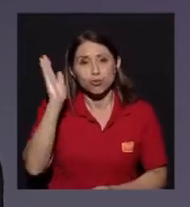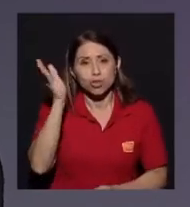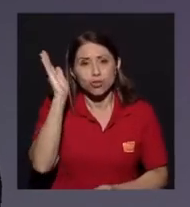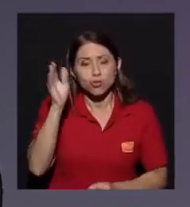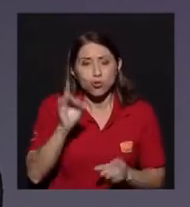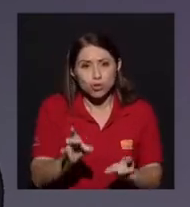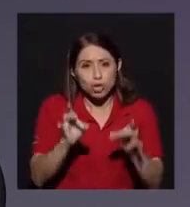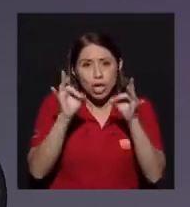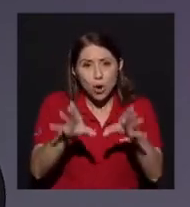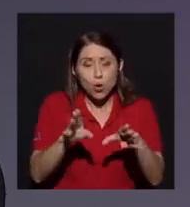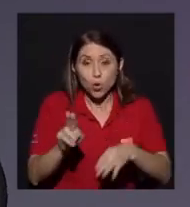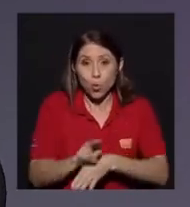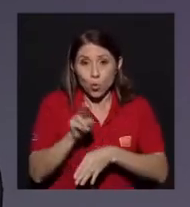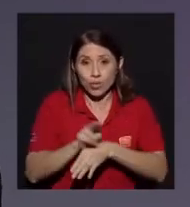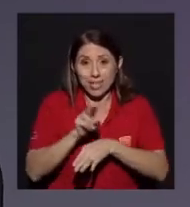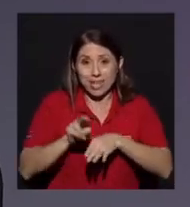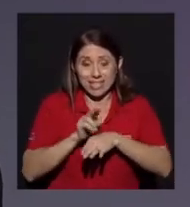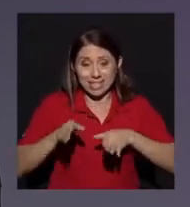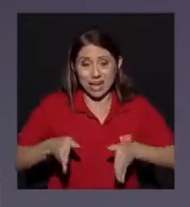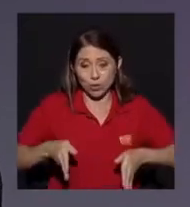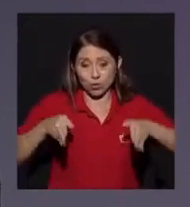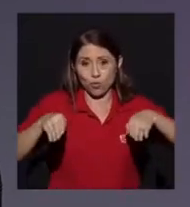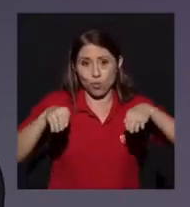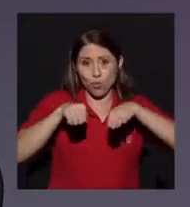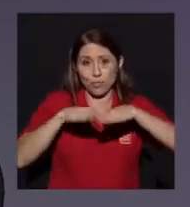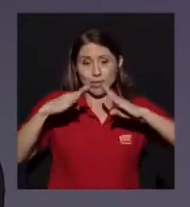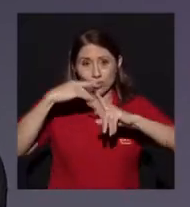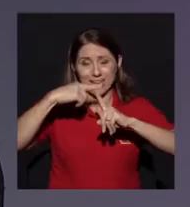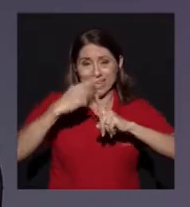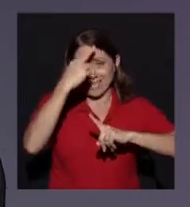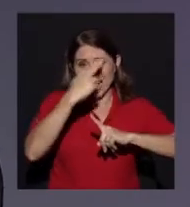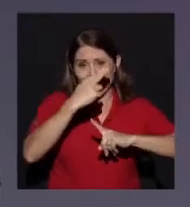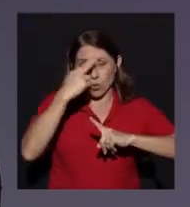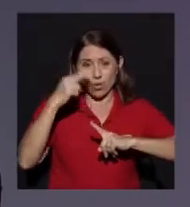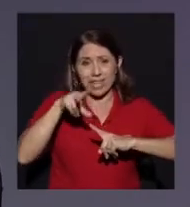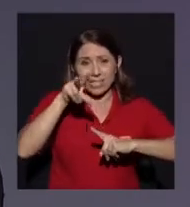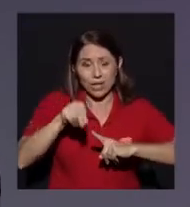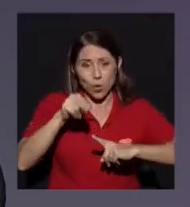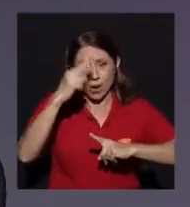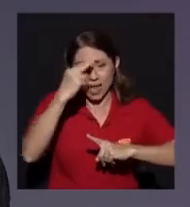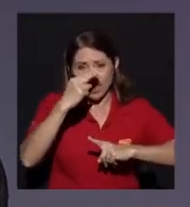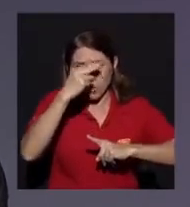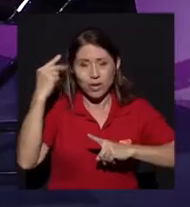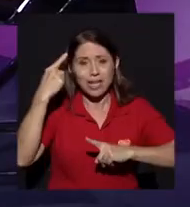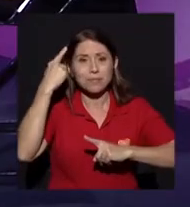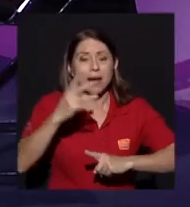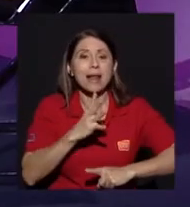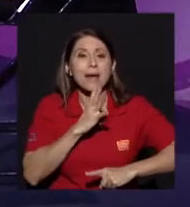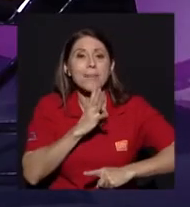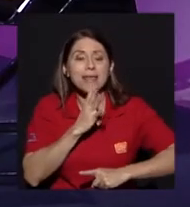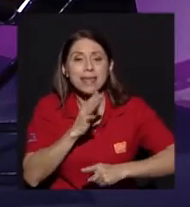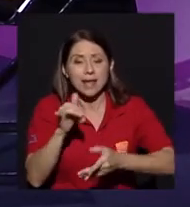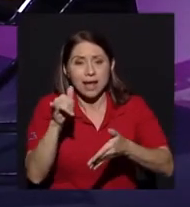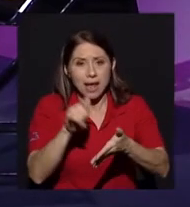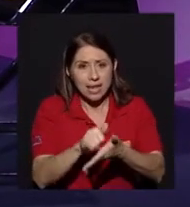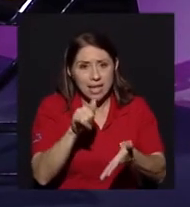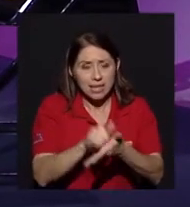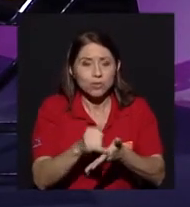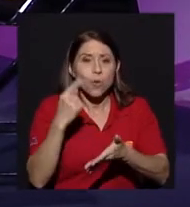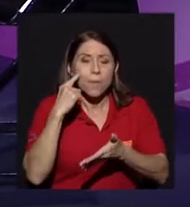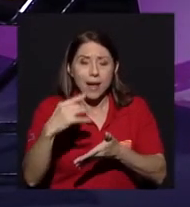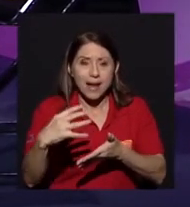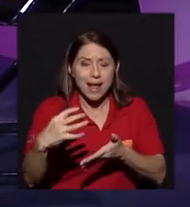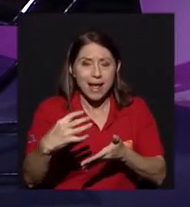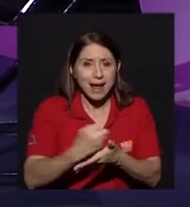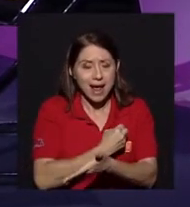los púlpitos inclusive de las iglesias católicas y no católicas para predicar justamente eso en función de ganar